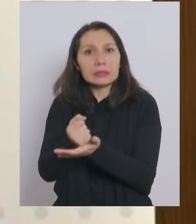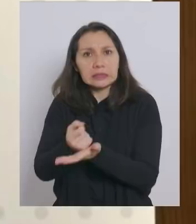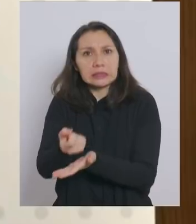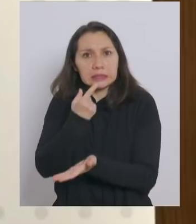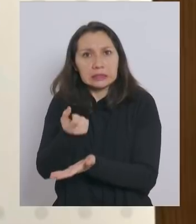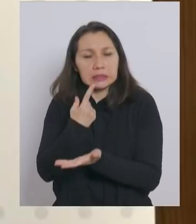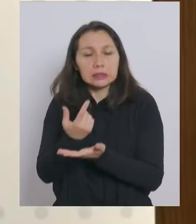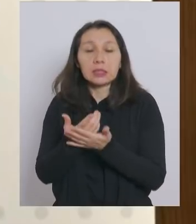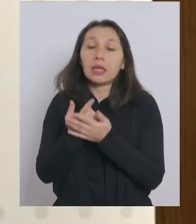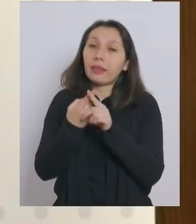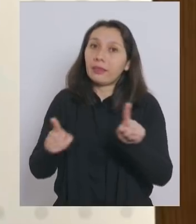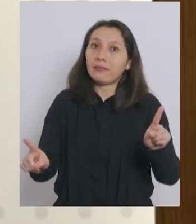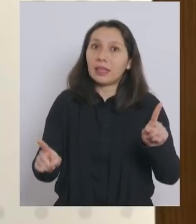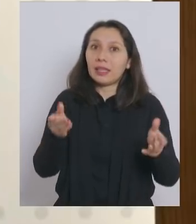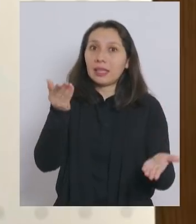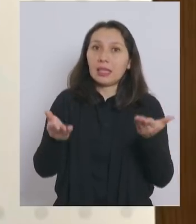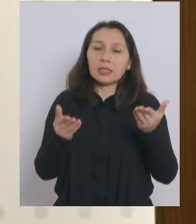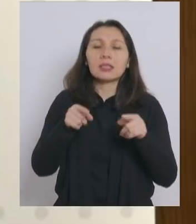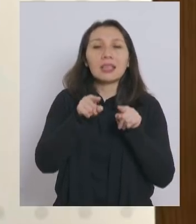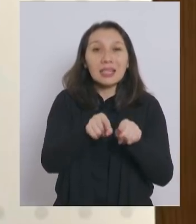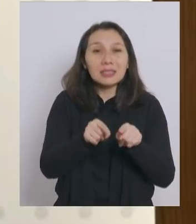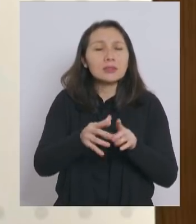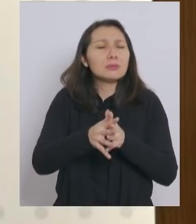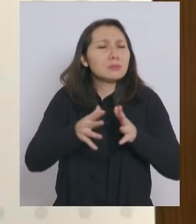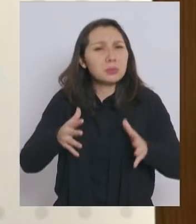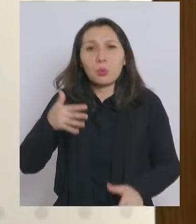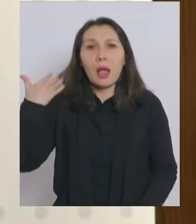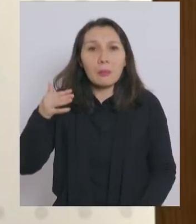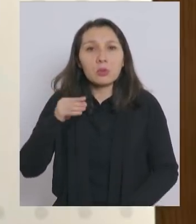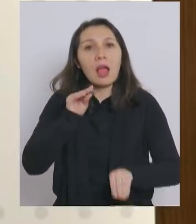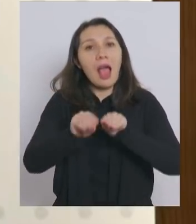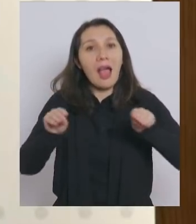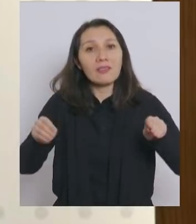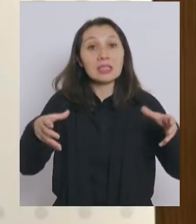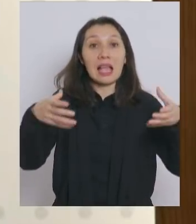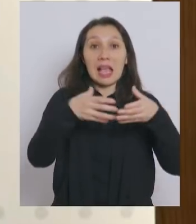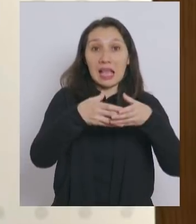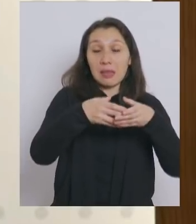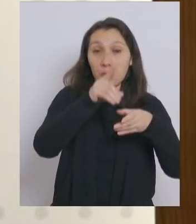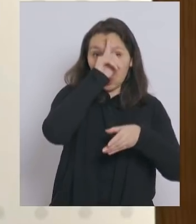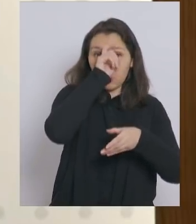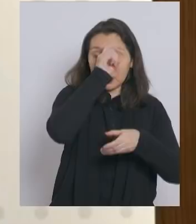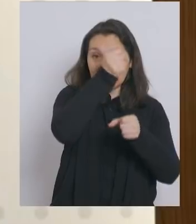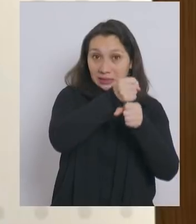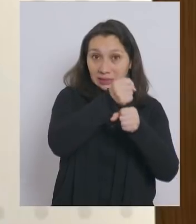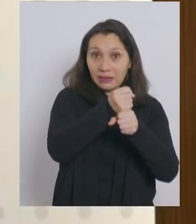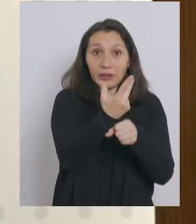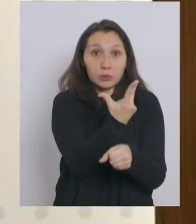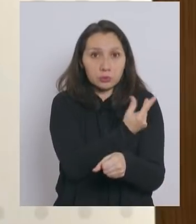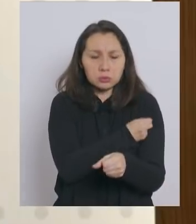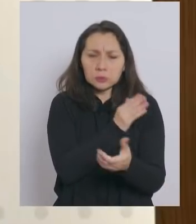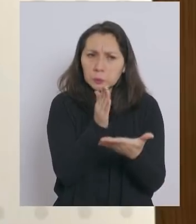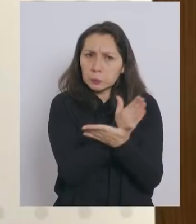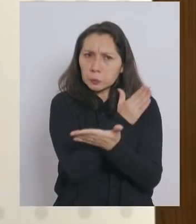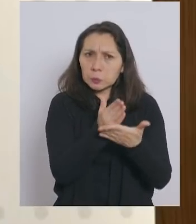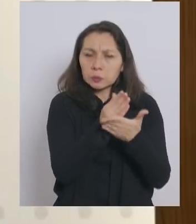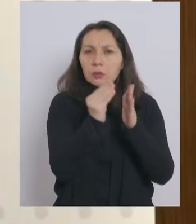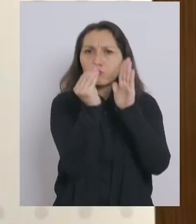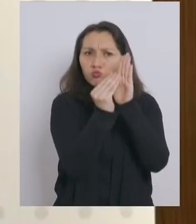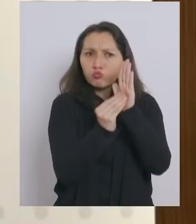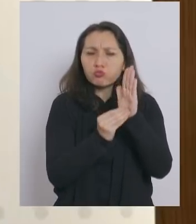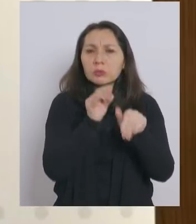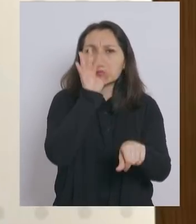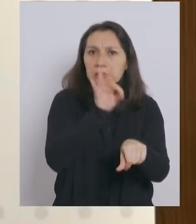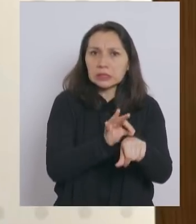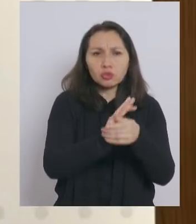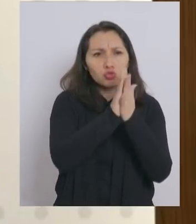ahí donde es muy importante el llamado a los equipos clínicos que sean rigurosos en sus fichas clínicas en